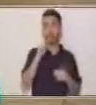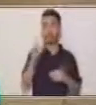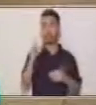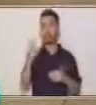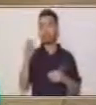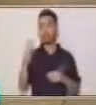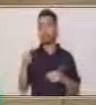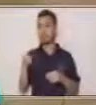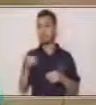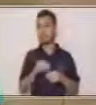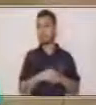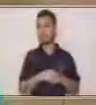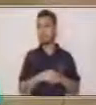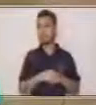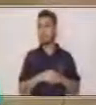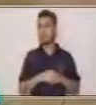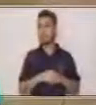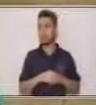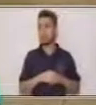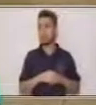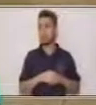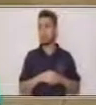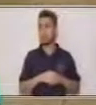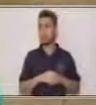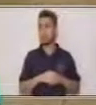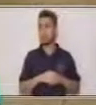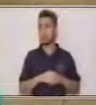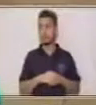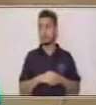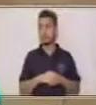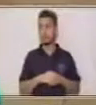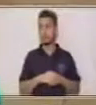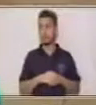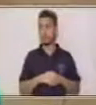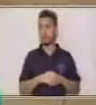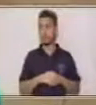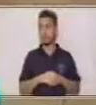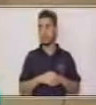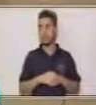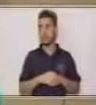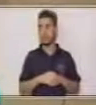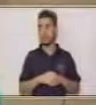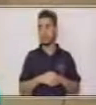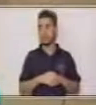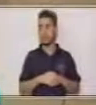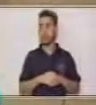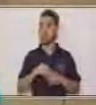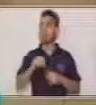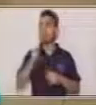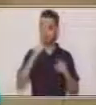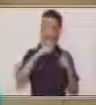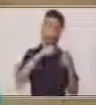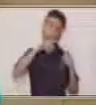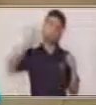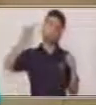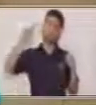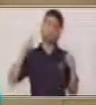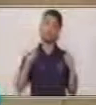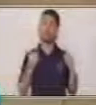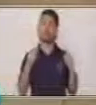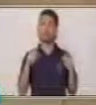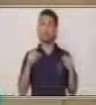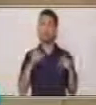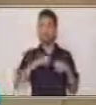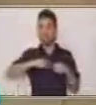centímetros. Y midiendo de acá para acá, encontramos que nuestro